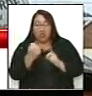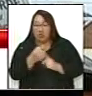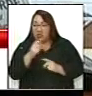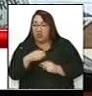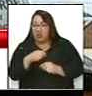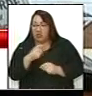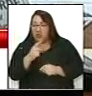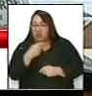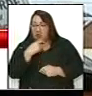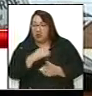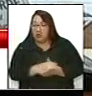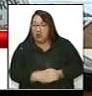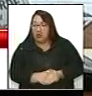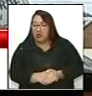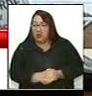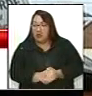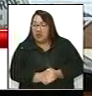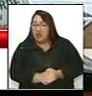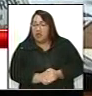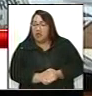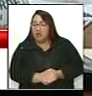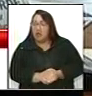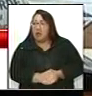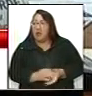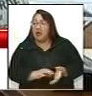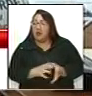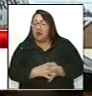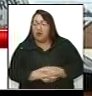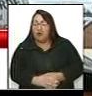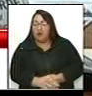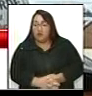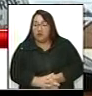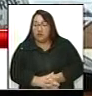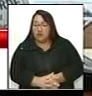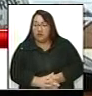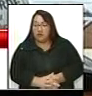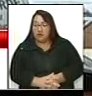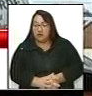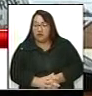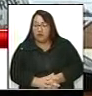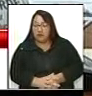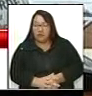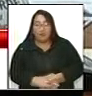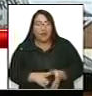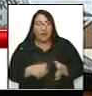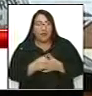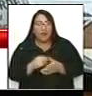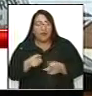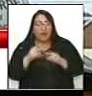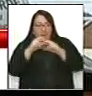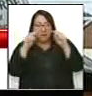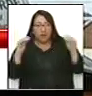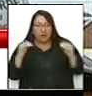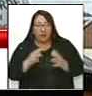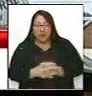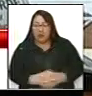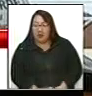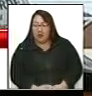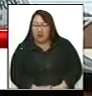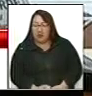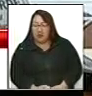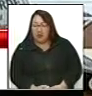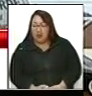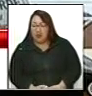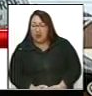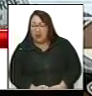necesita mujeres. El hombre, en su limitación, en su imperfección, tiene un techo. Pero la